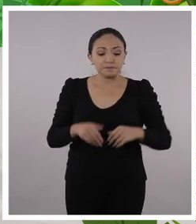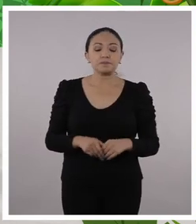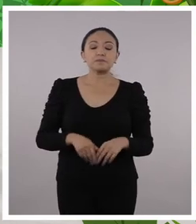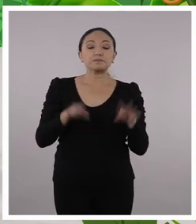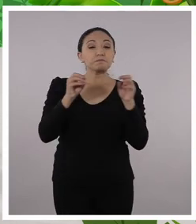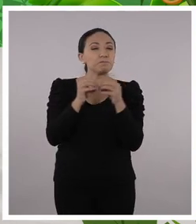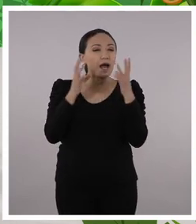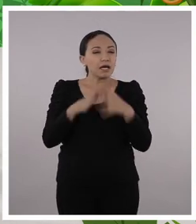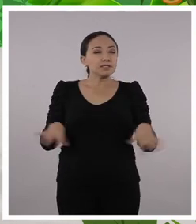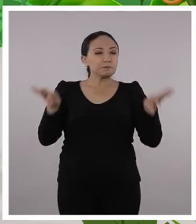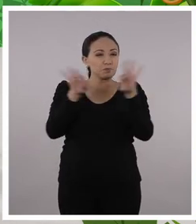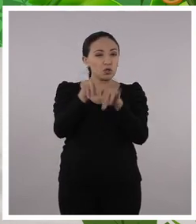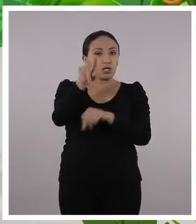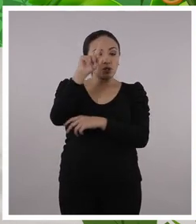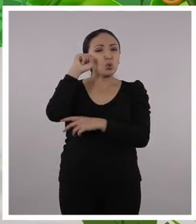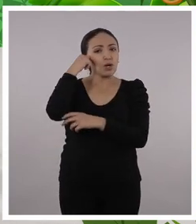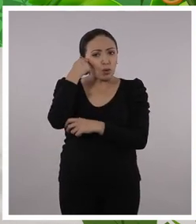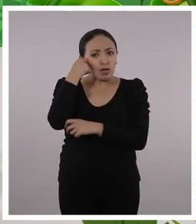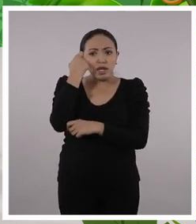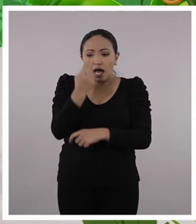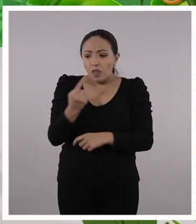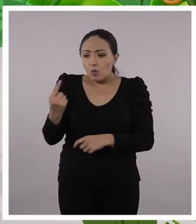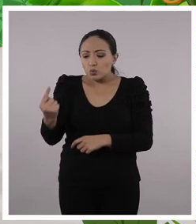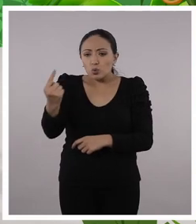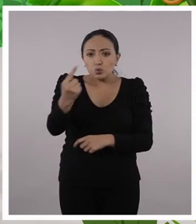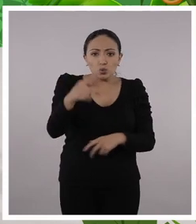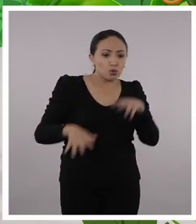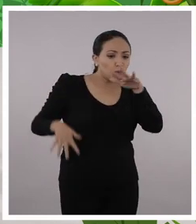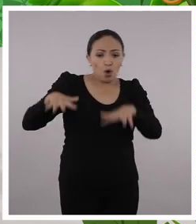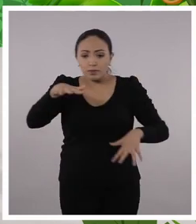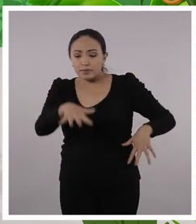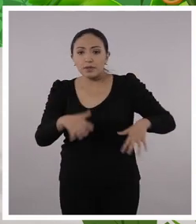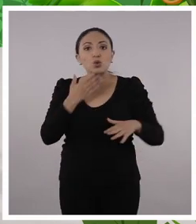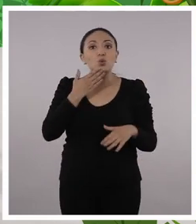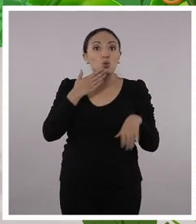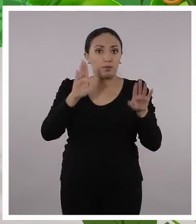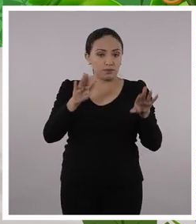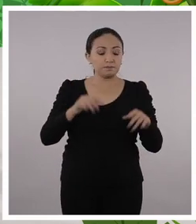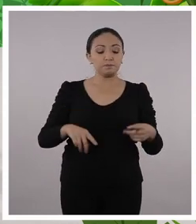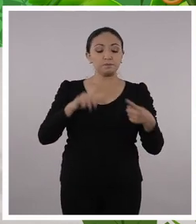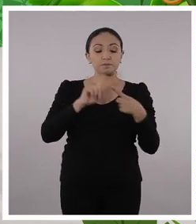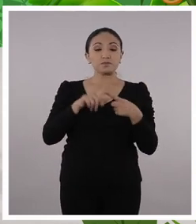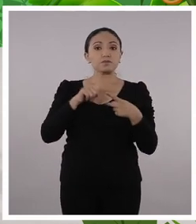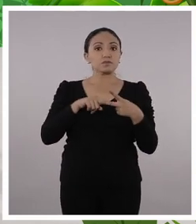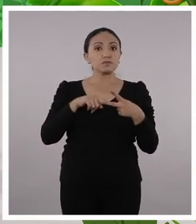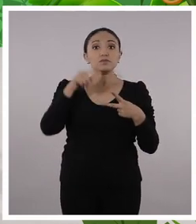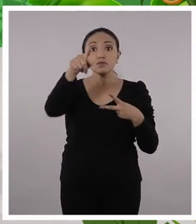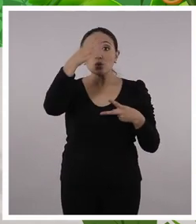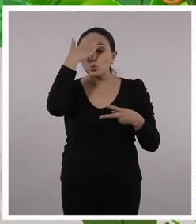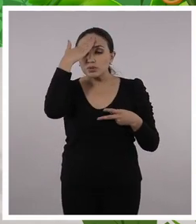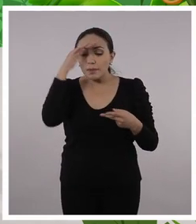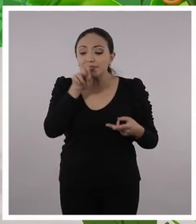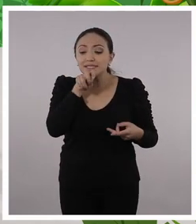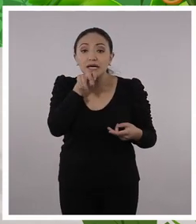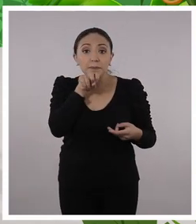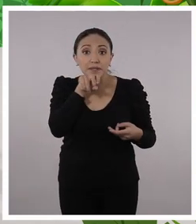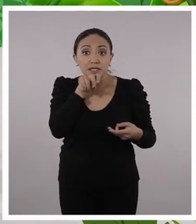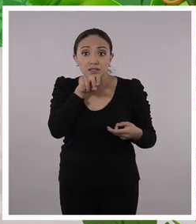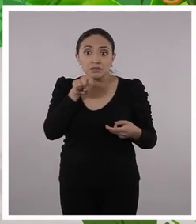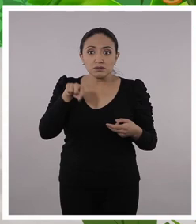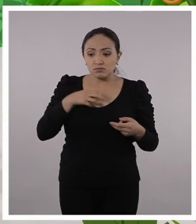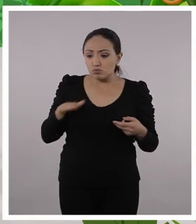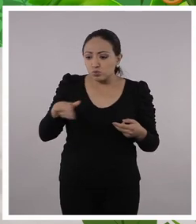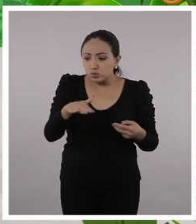más importante ahora, Jessy, es recordar cómo se movía cada uno de estos animales, que Vela ya nos contó. ¡Ajá! Además, ¿sabías que las serpientes igual todas se